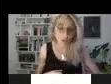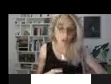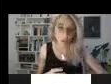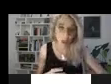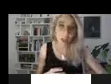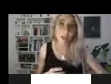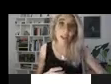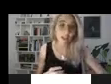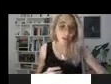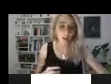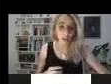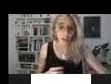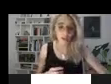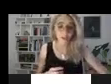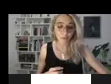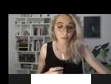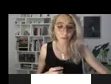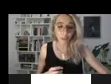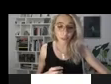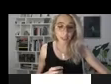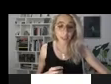estos espacios dentro